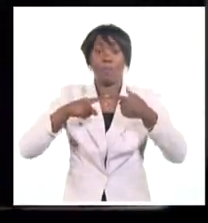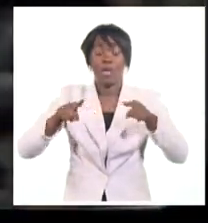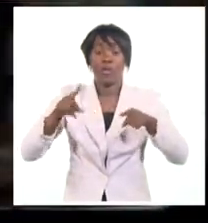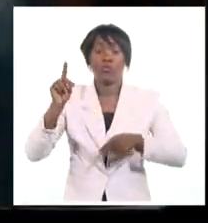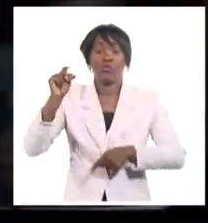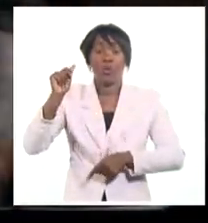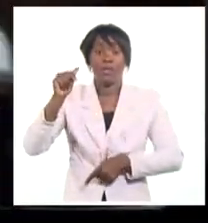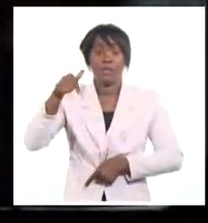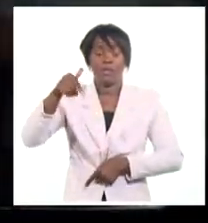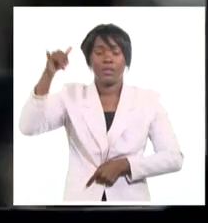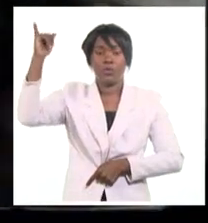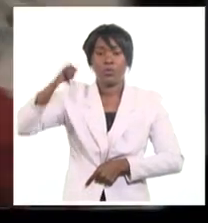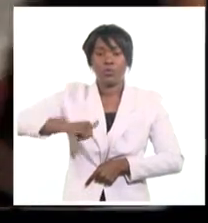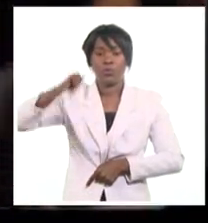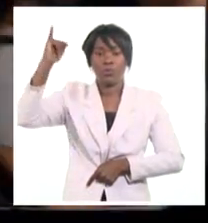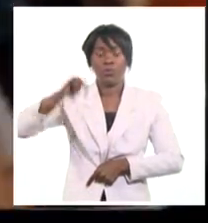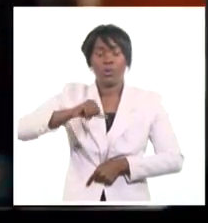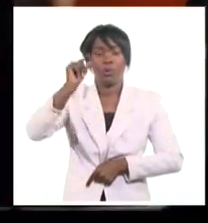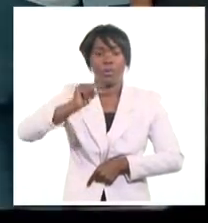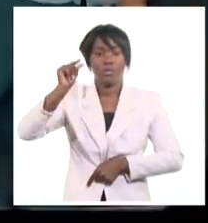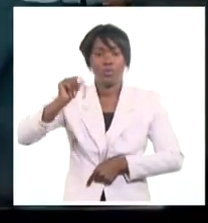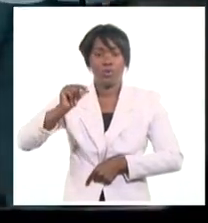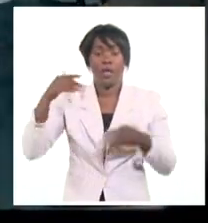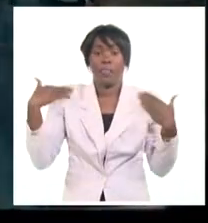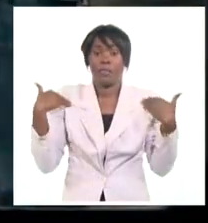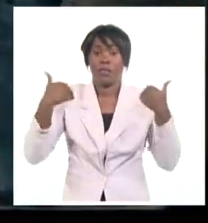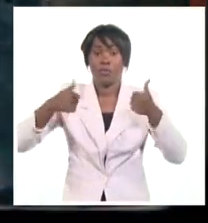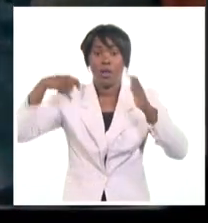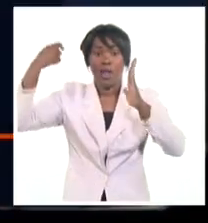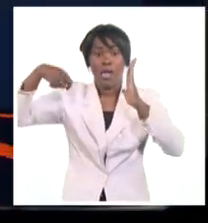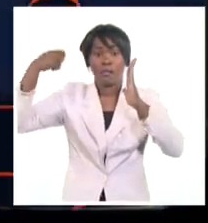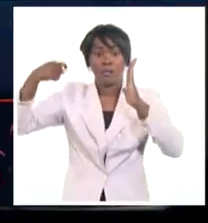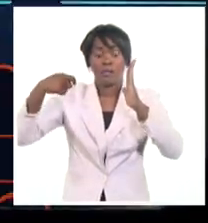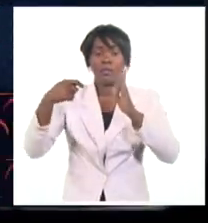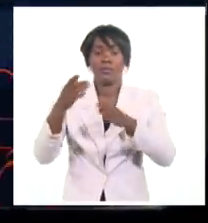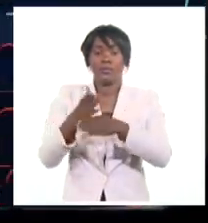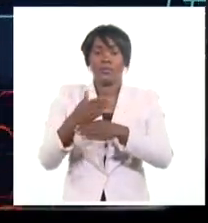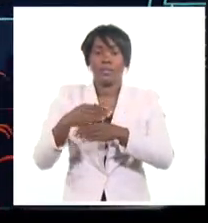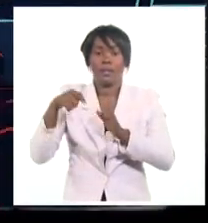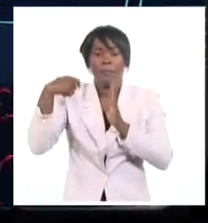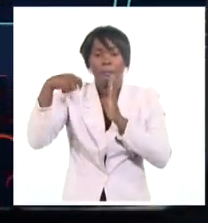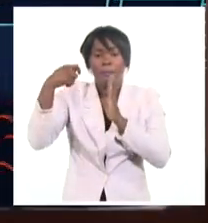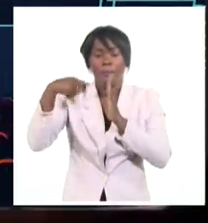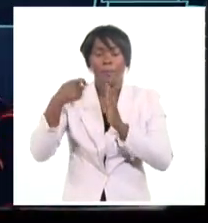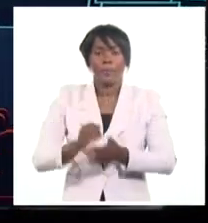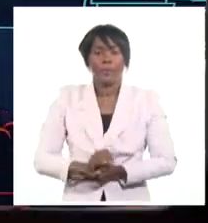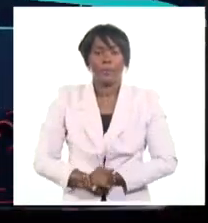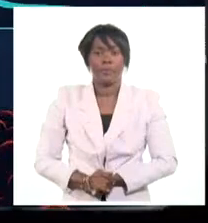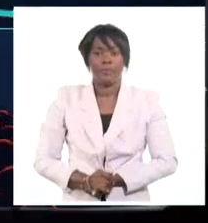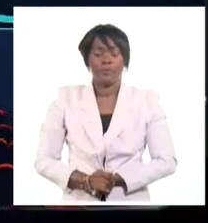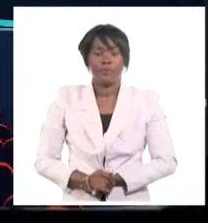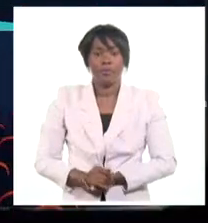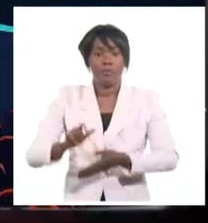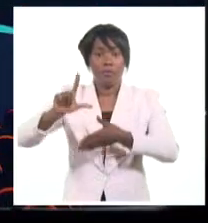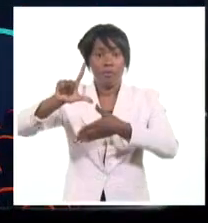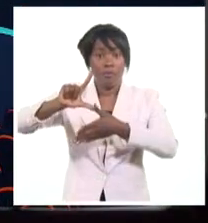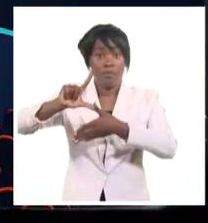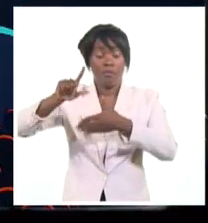importantes cineastas y Mostrar la diversidad cultural y étnica de nuestros pueblos latinoamericano